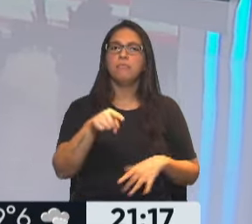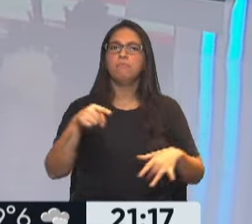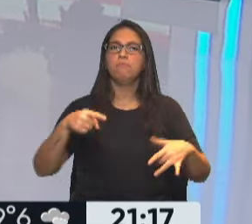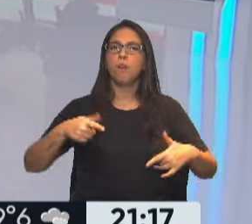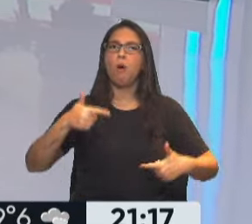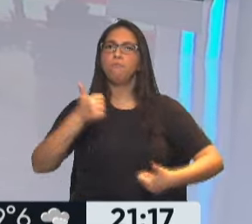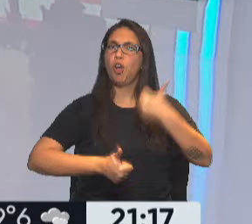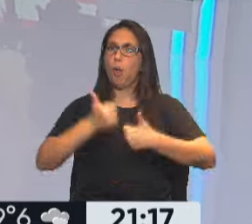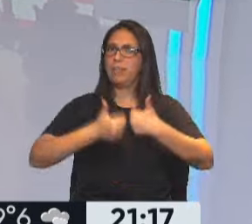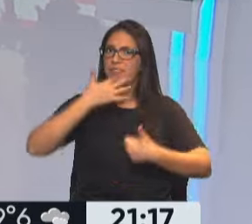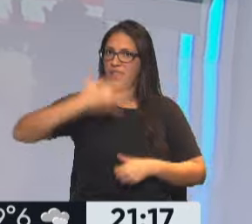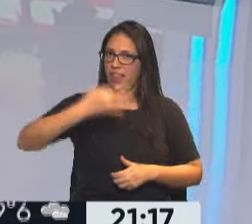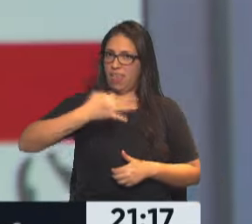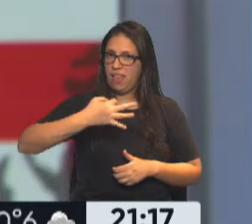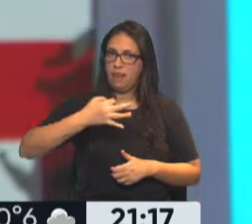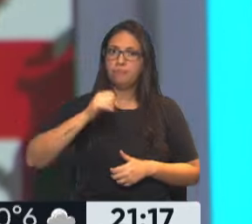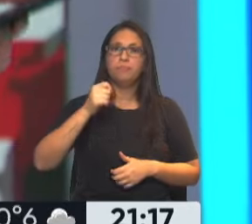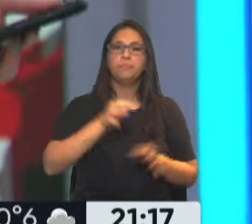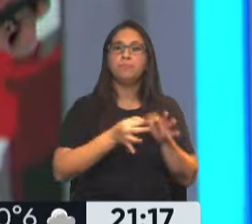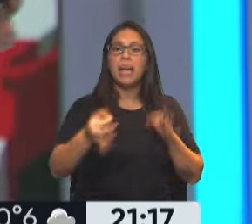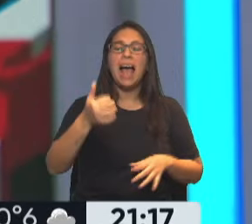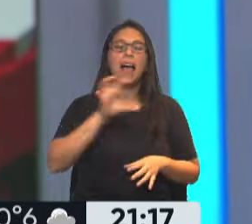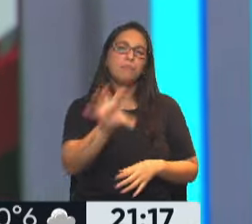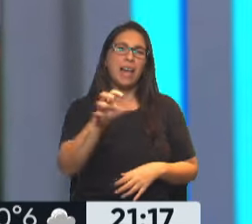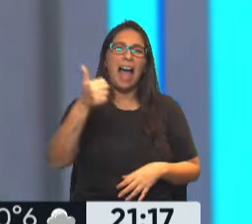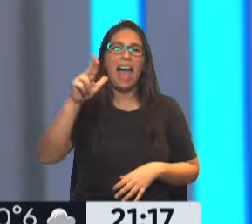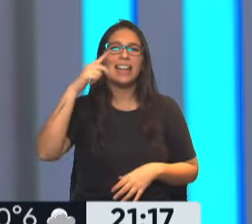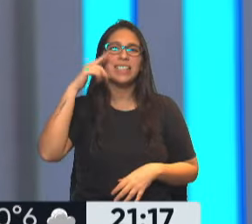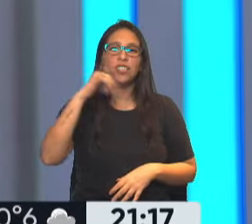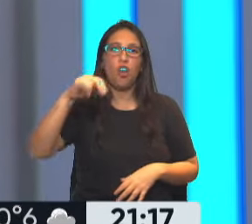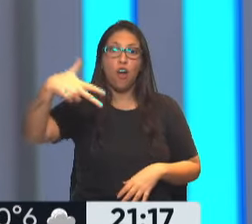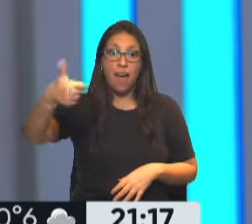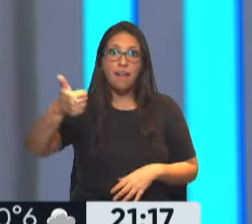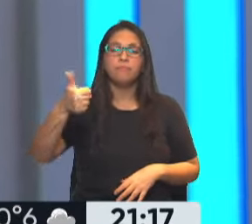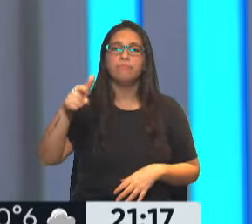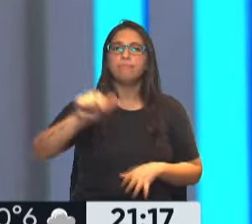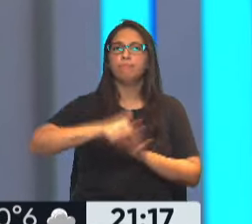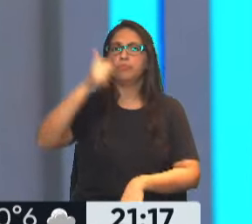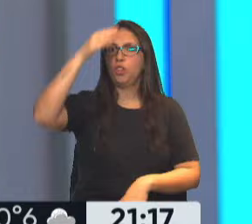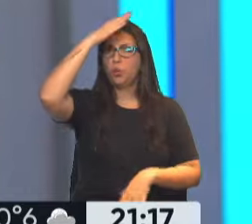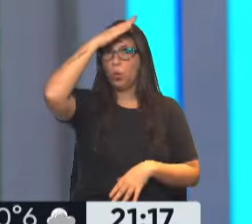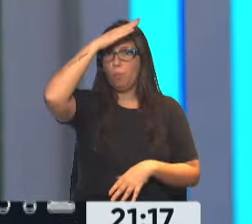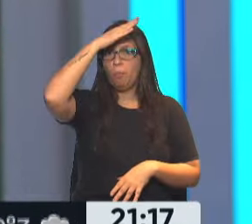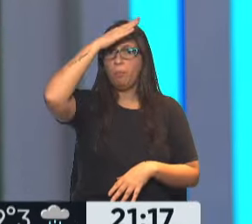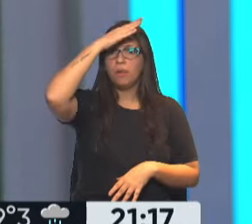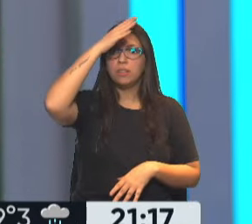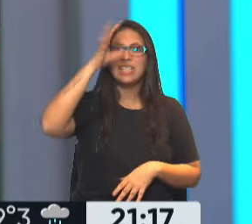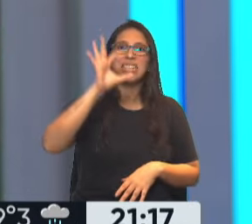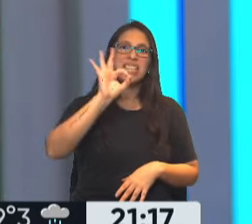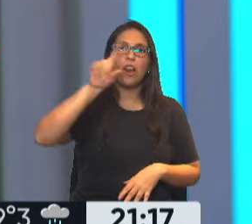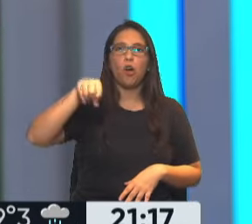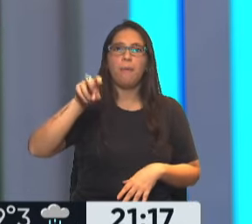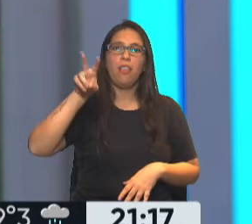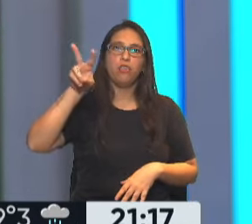de la elección del 5 de noviembre. En Arizona, según un promedio de encuestas, ganaría Trump con